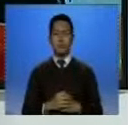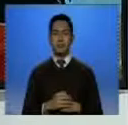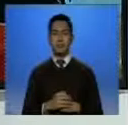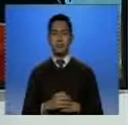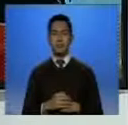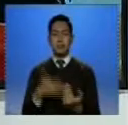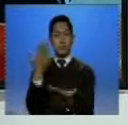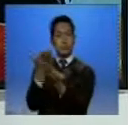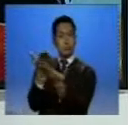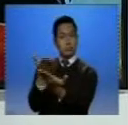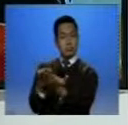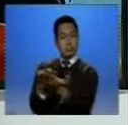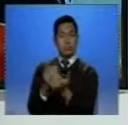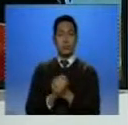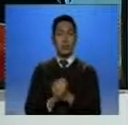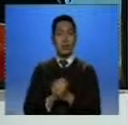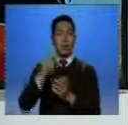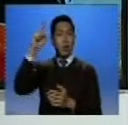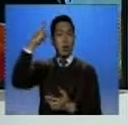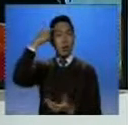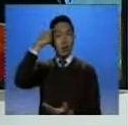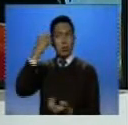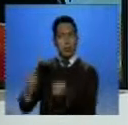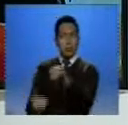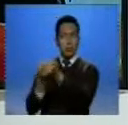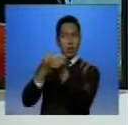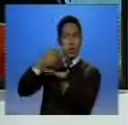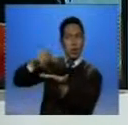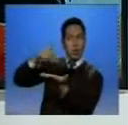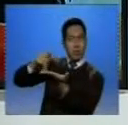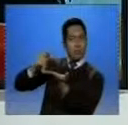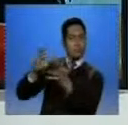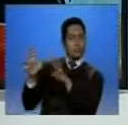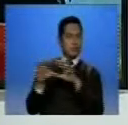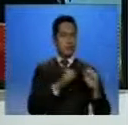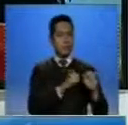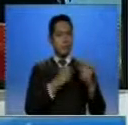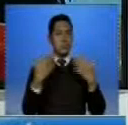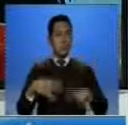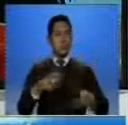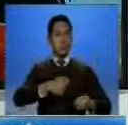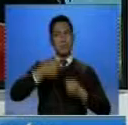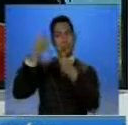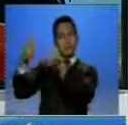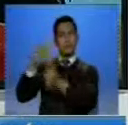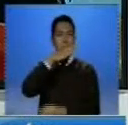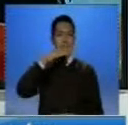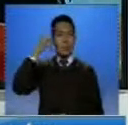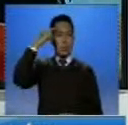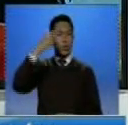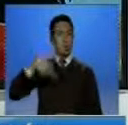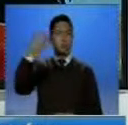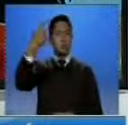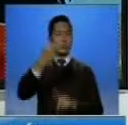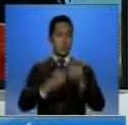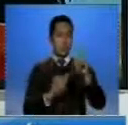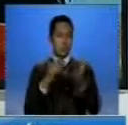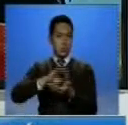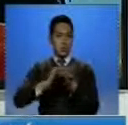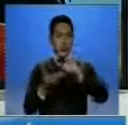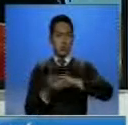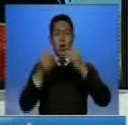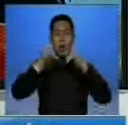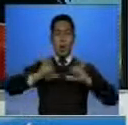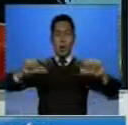La propuesta para eliminar el subsidio a la gasolina super será presentada al primer mandatario Rafael Correa el próximo mes de noviembre. El anuncio lo